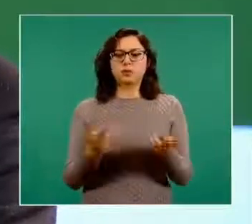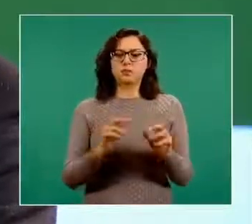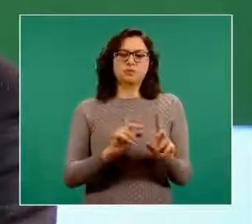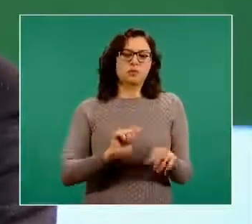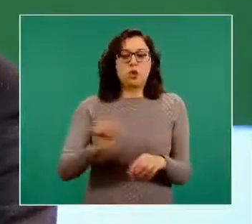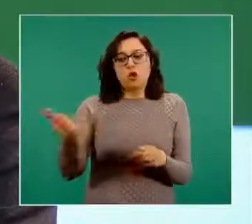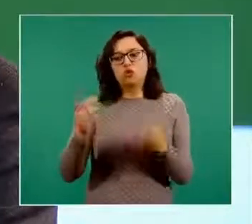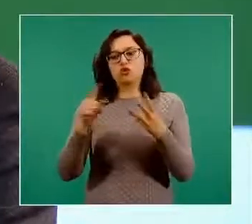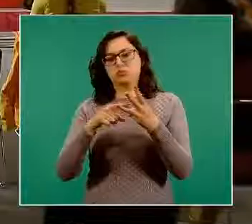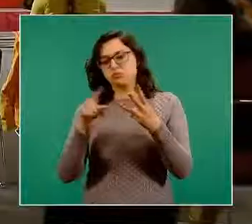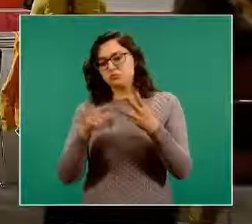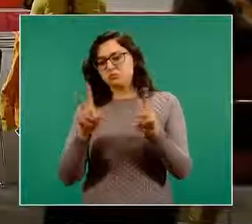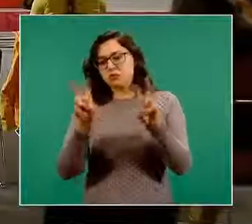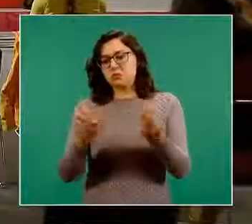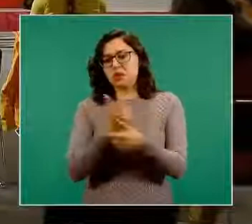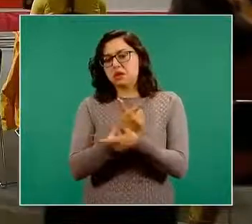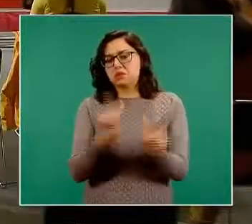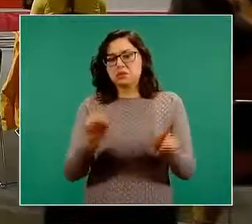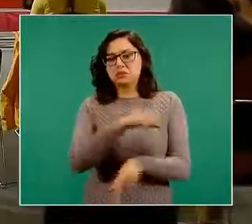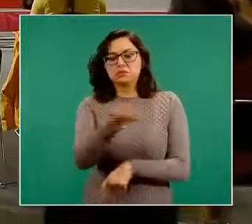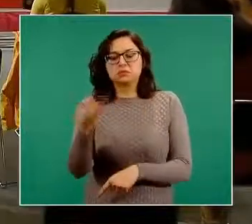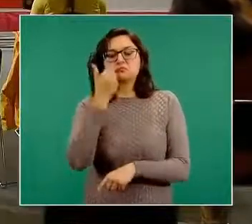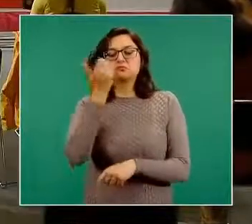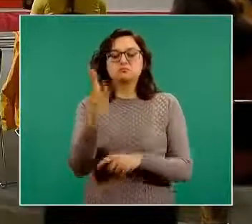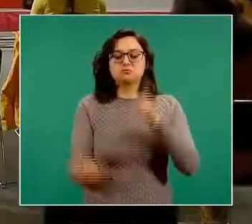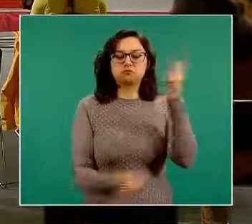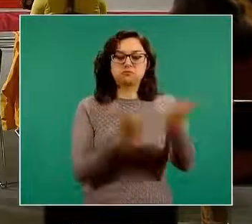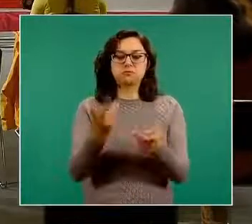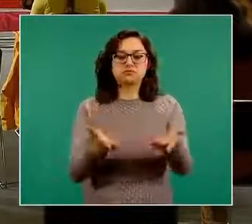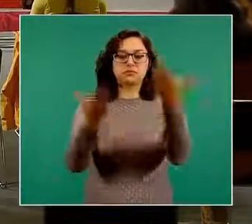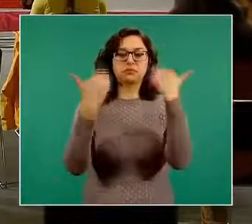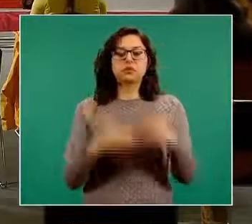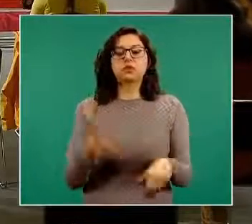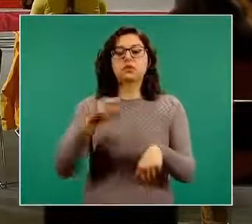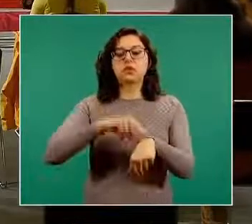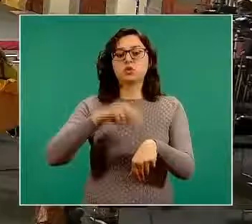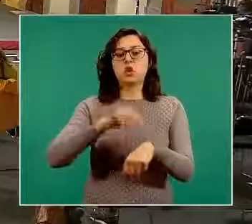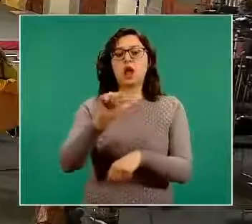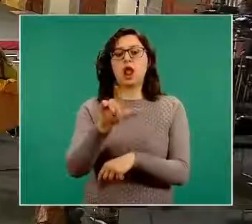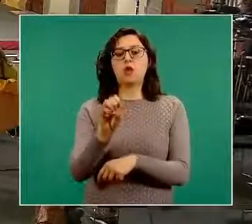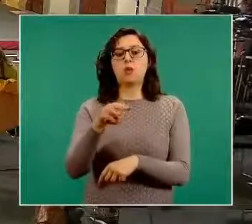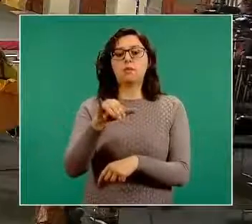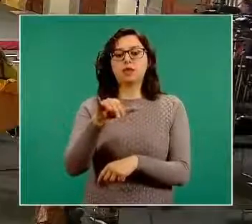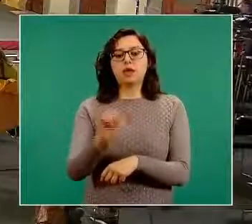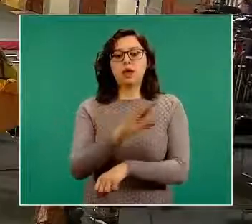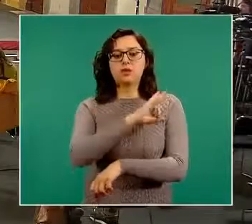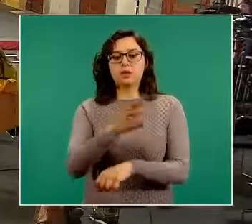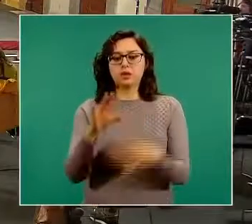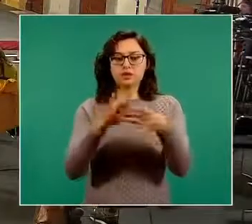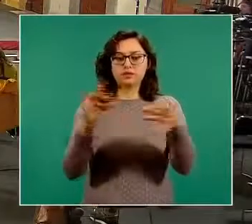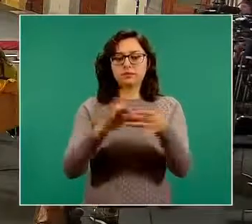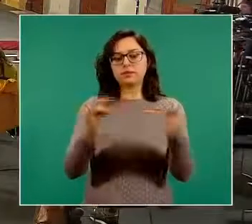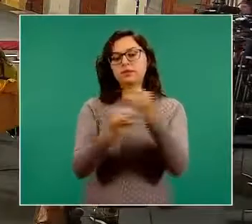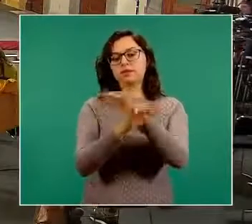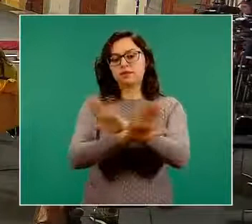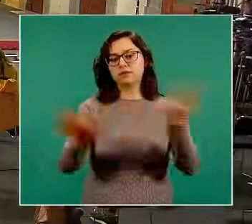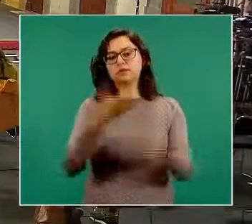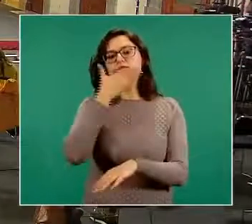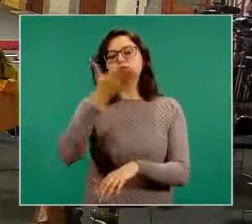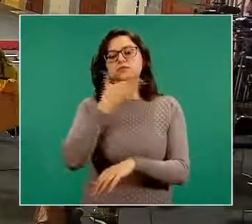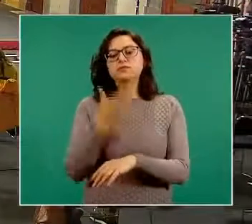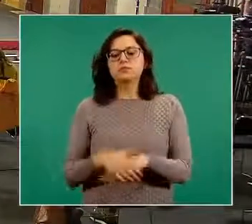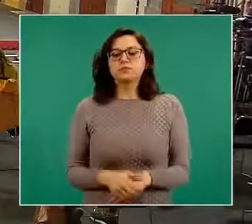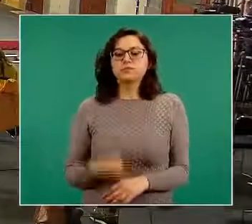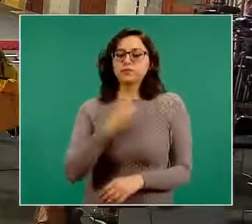otro tema que consideren que hay que tratar. Le pido al doctor Alomía si es tan amable de presentar el primer segmento. Con mucho gusto, señor